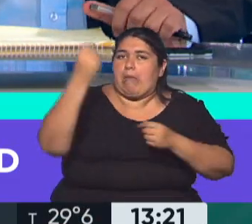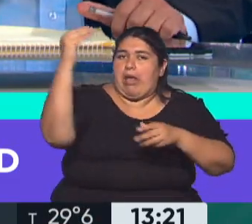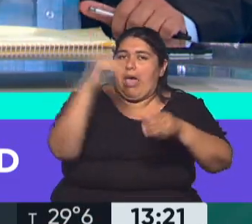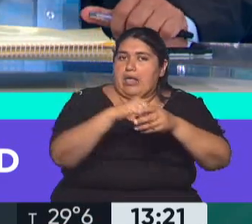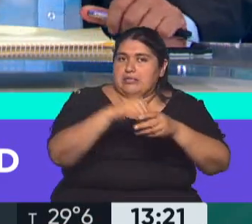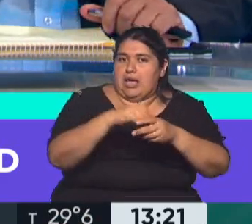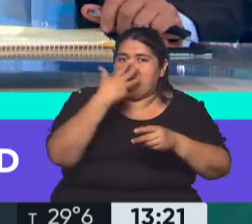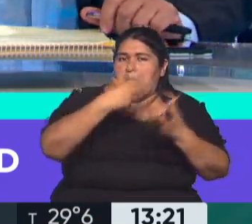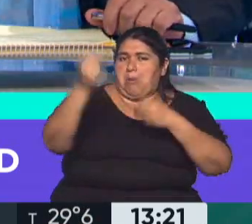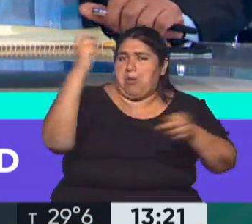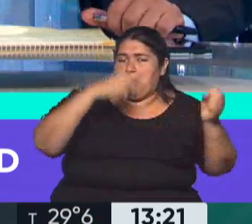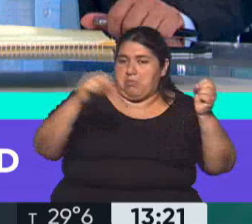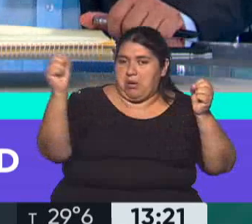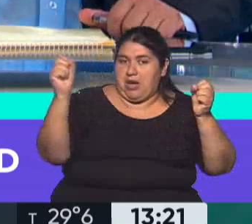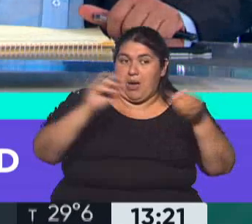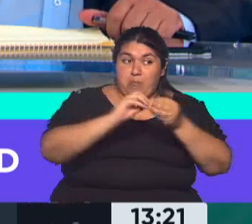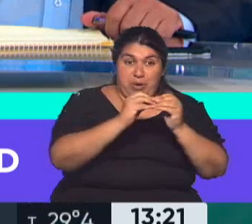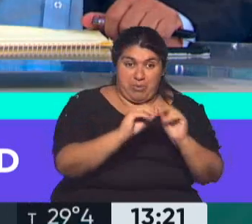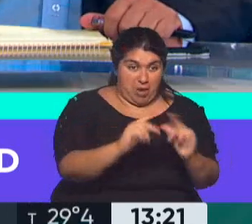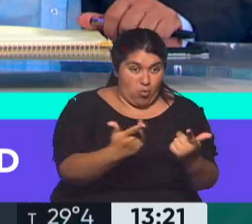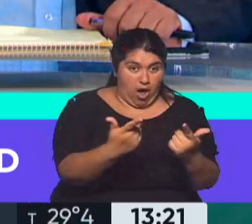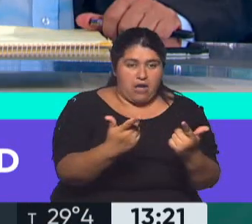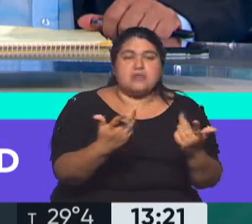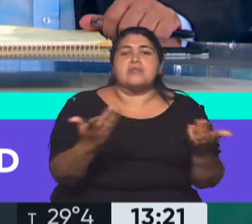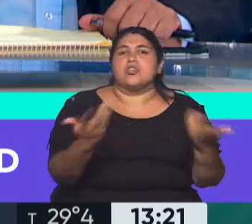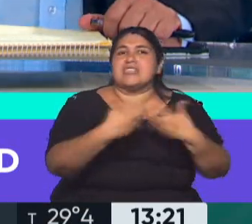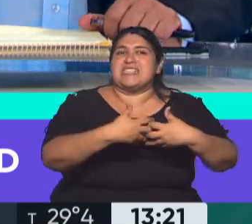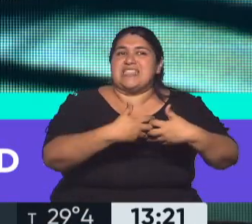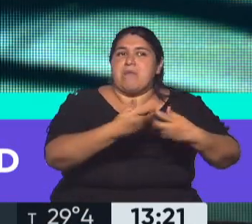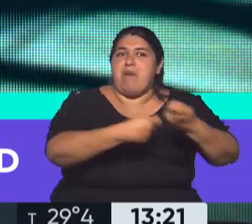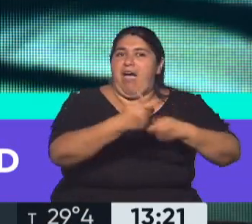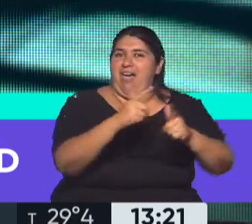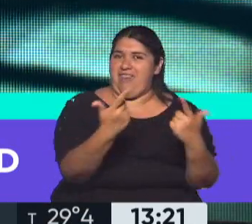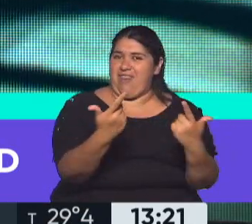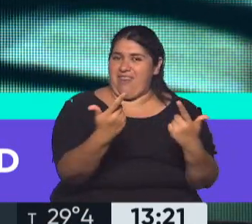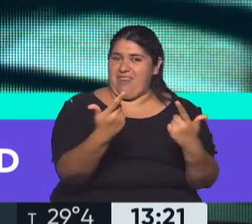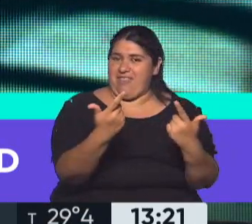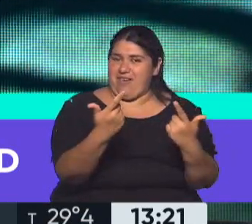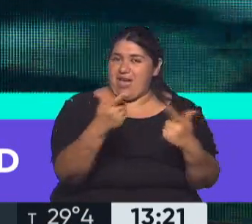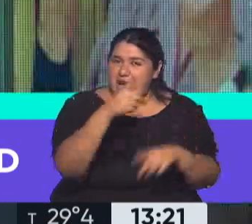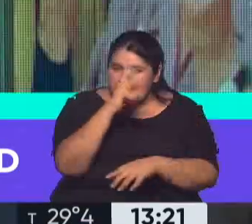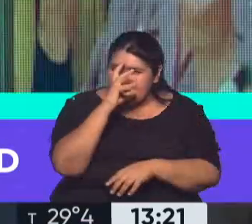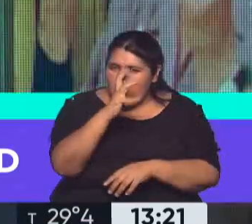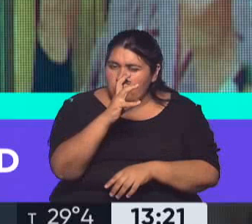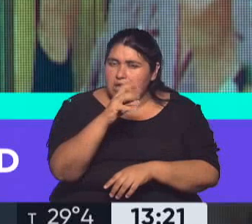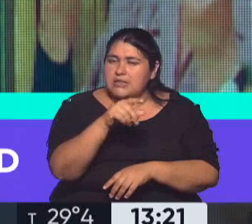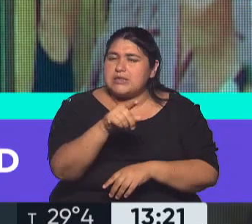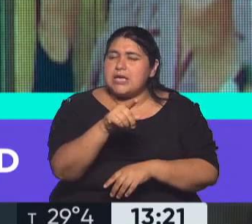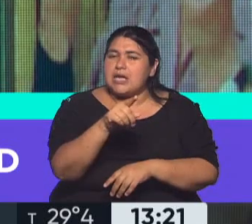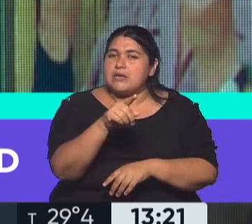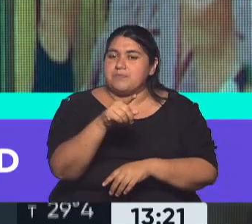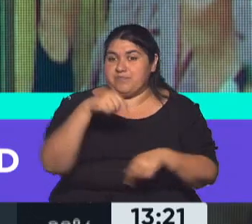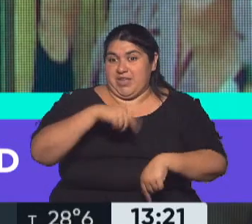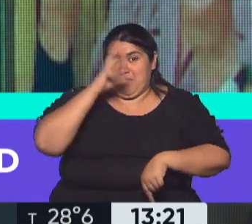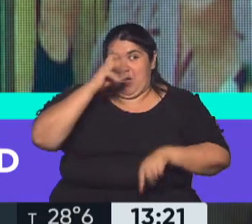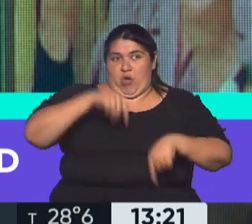llevársela cuando quiera. Entonces no hacemos ningún tipo de regulaciones sobre el sistema financiero. Y ahí apareció también Acordate que una de las cosas que estaba recordando